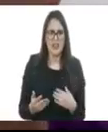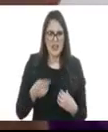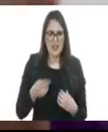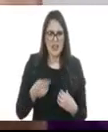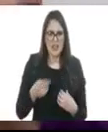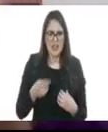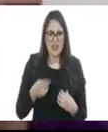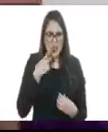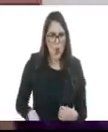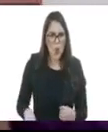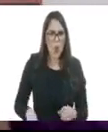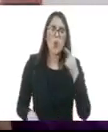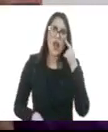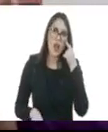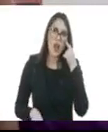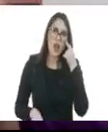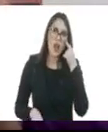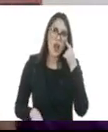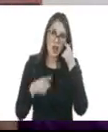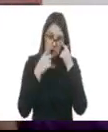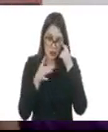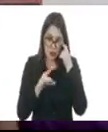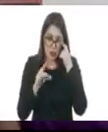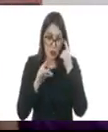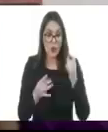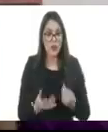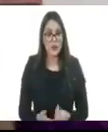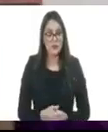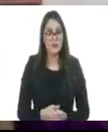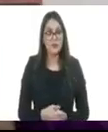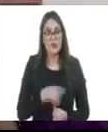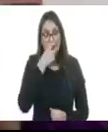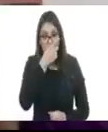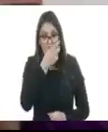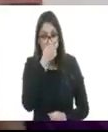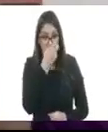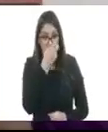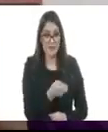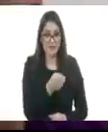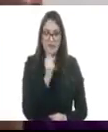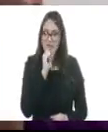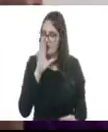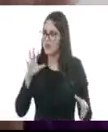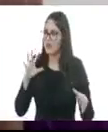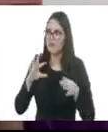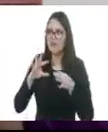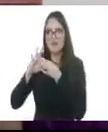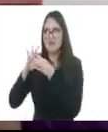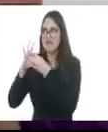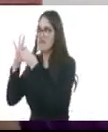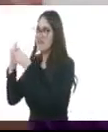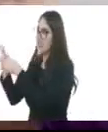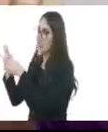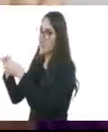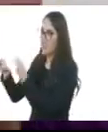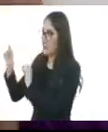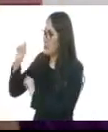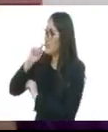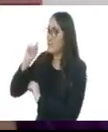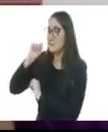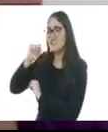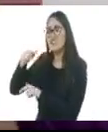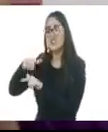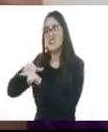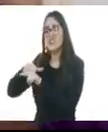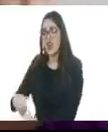a tomar el Estado, viene con este discurso sutil, peyorativo, condescendiente, de que